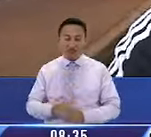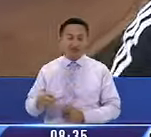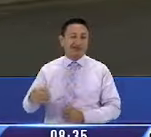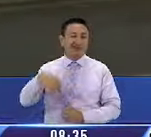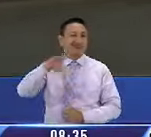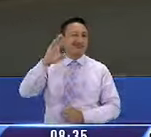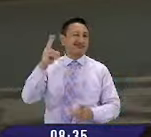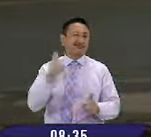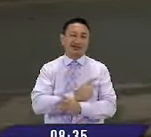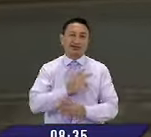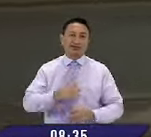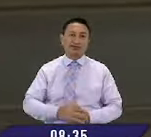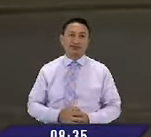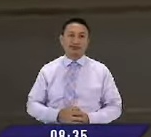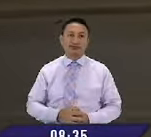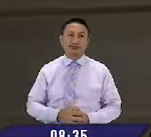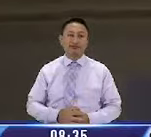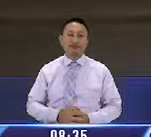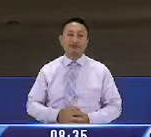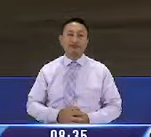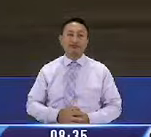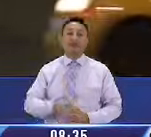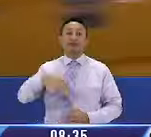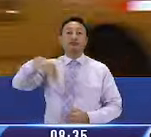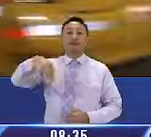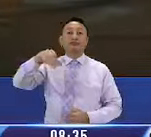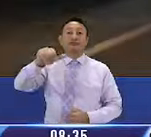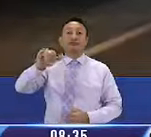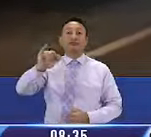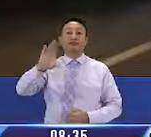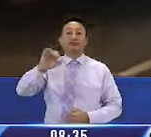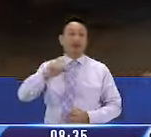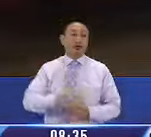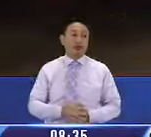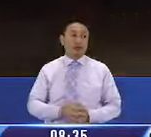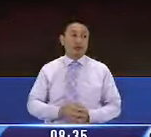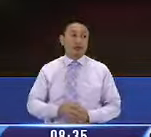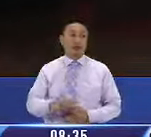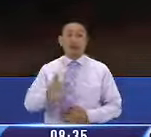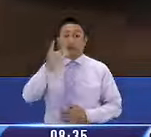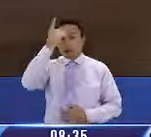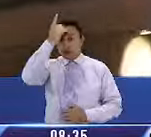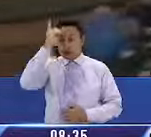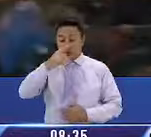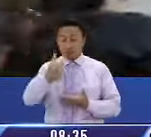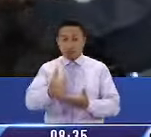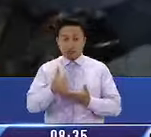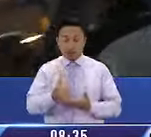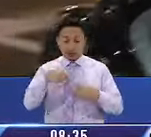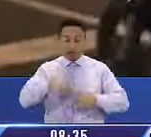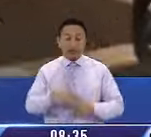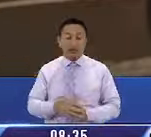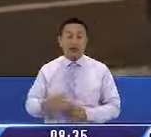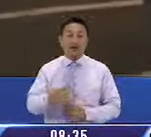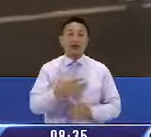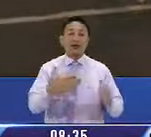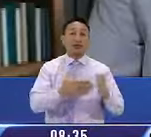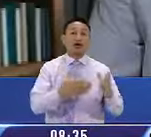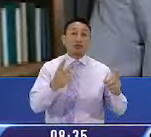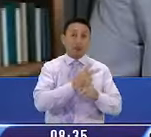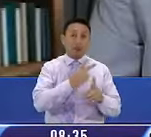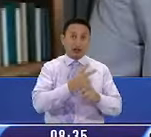inseguridad. Para el experto en seguridad Mario Pazmiño, la resolución serviría como herramienta para el combate en contra de la